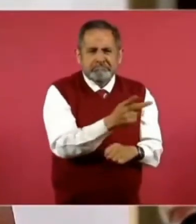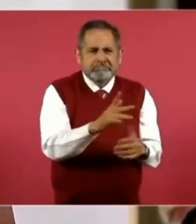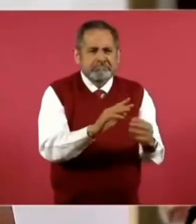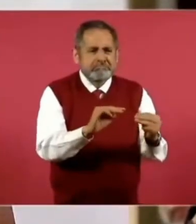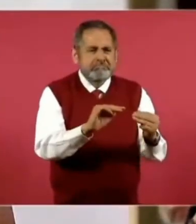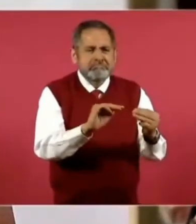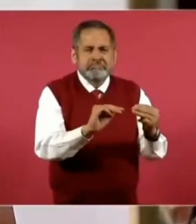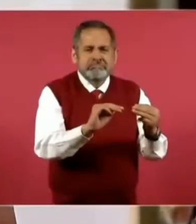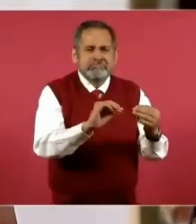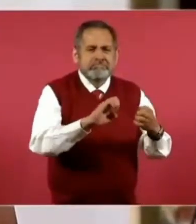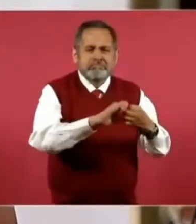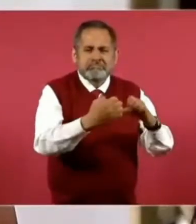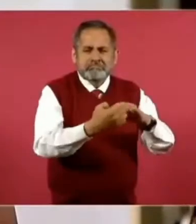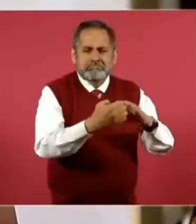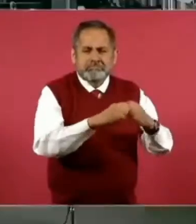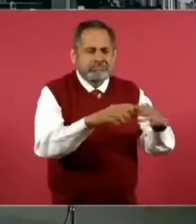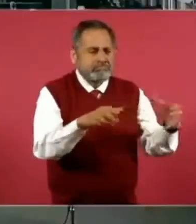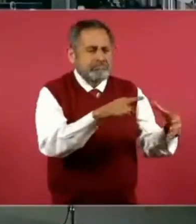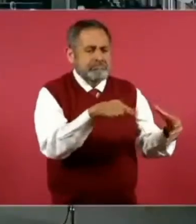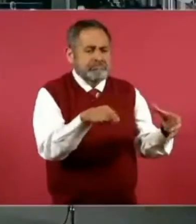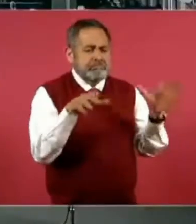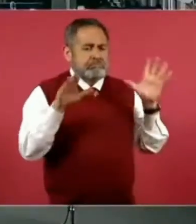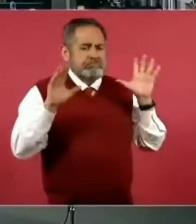como lo interpretó